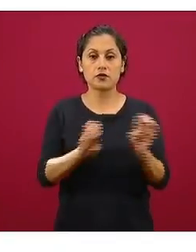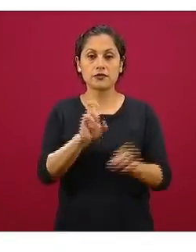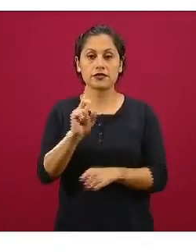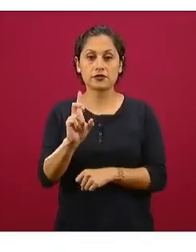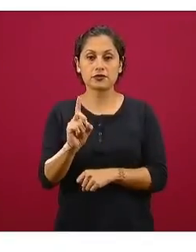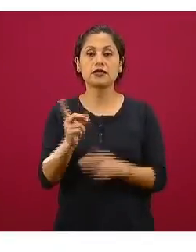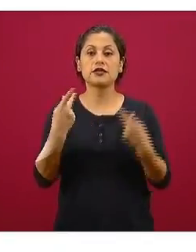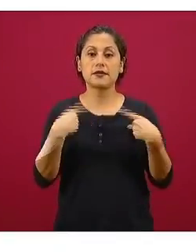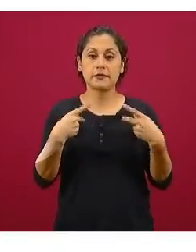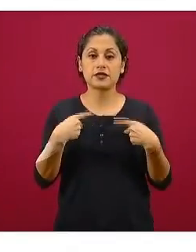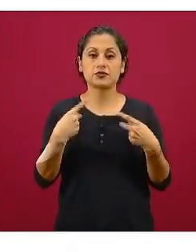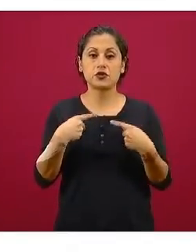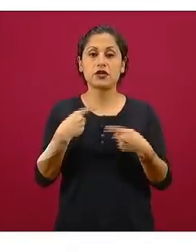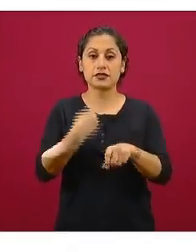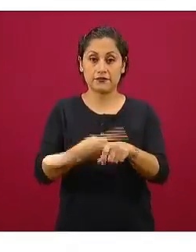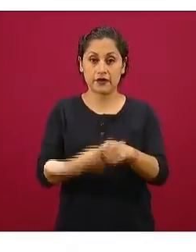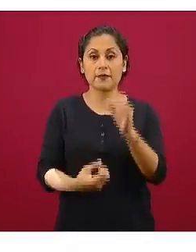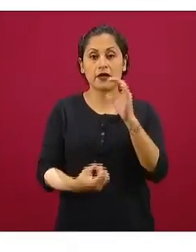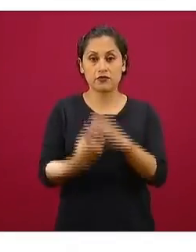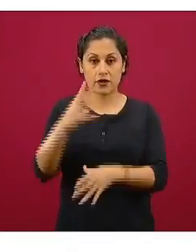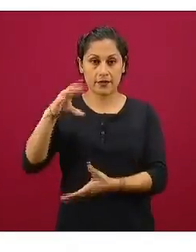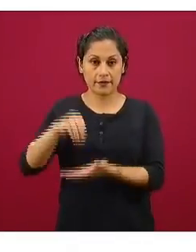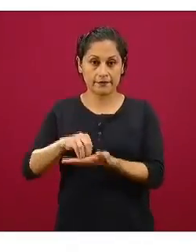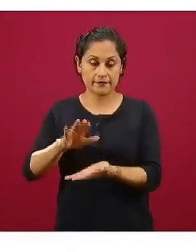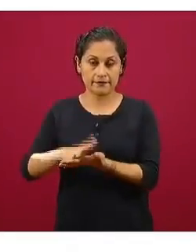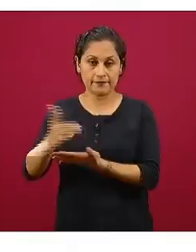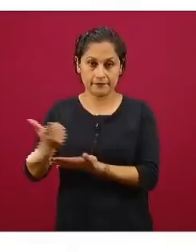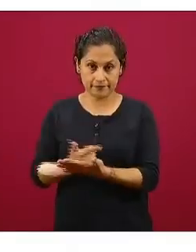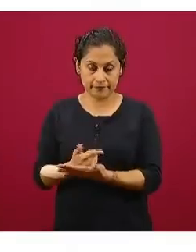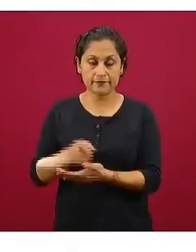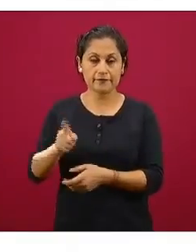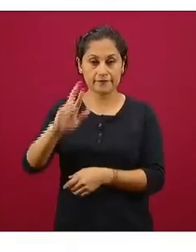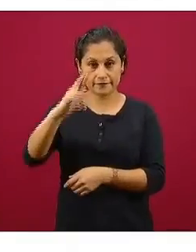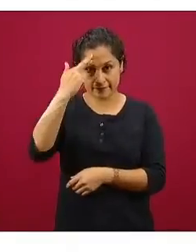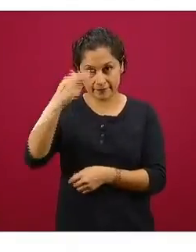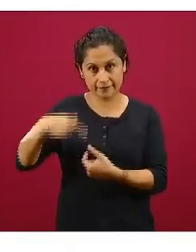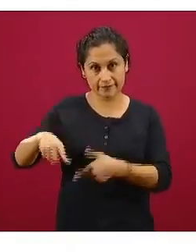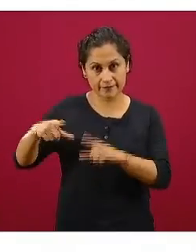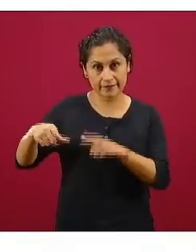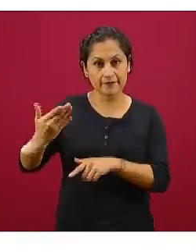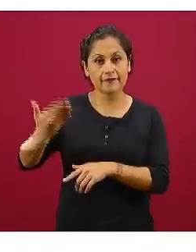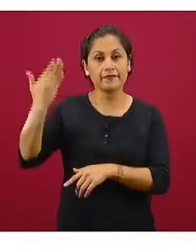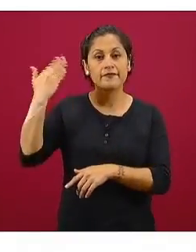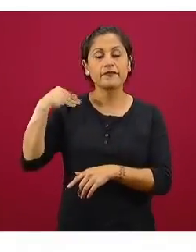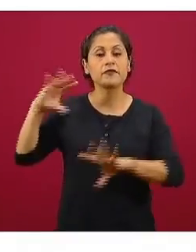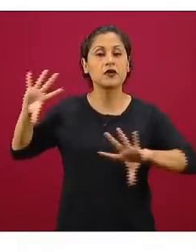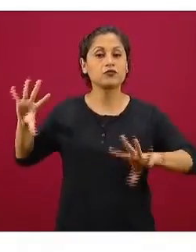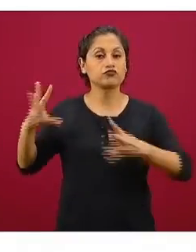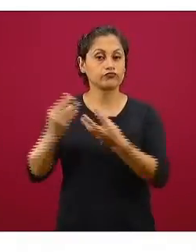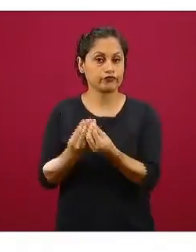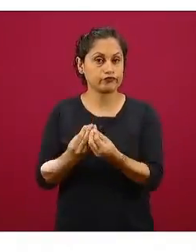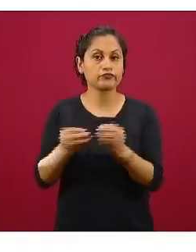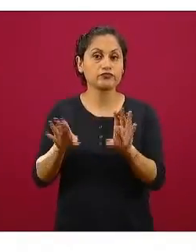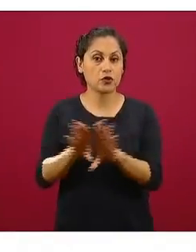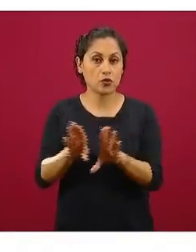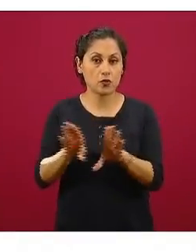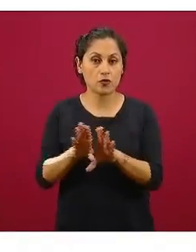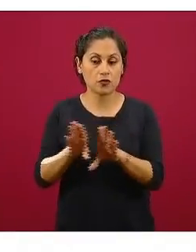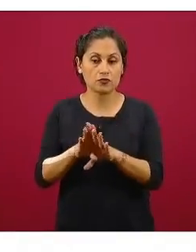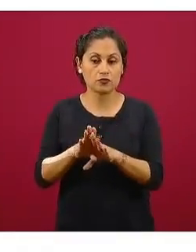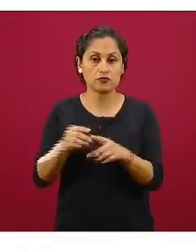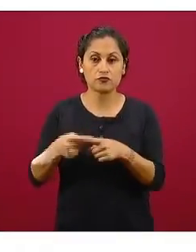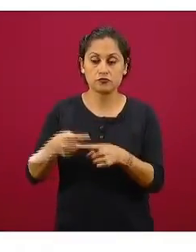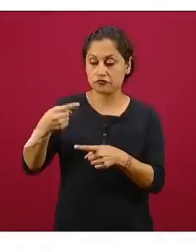4.930 casos confirmados, recordando, como veíamos en las diapositivas previas, que estos casos están distribuidos en prácticamente